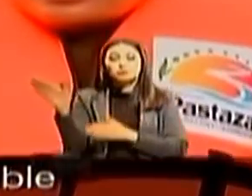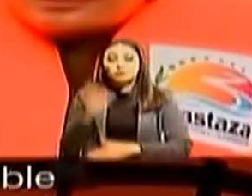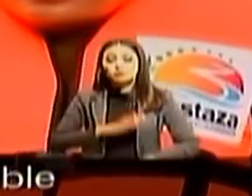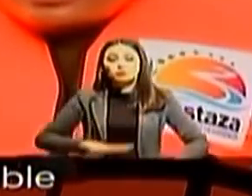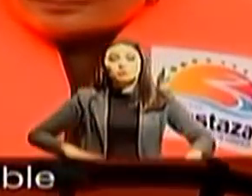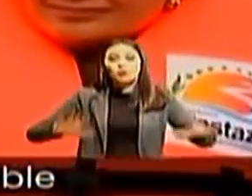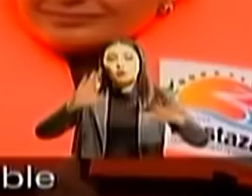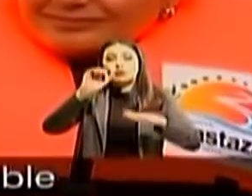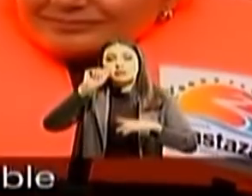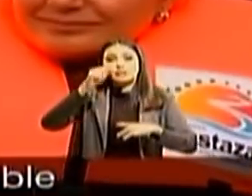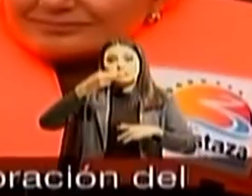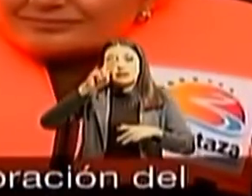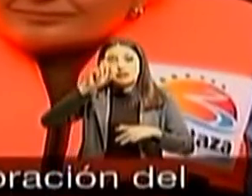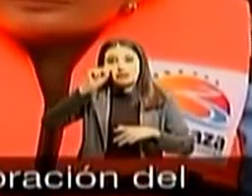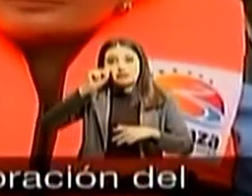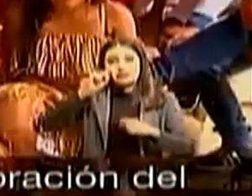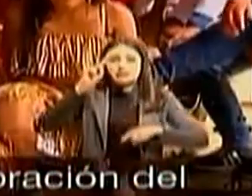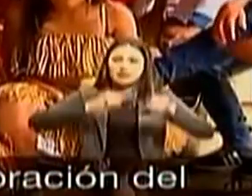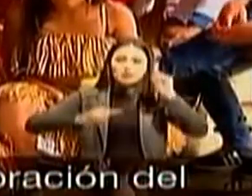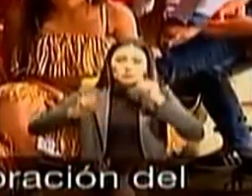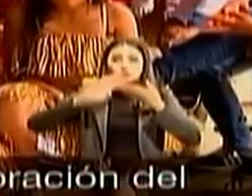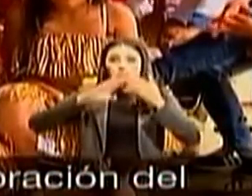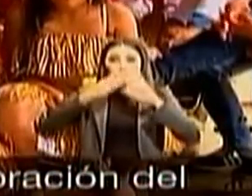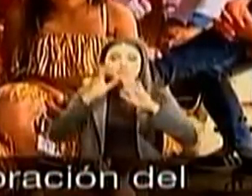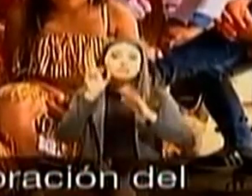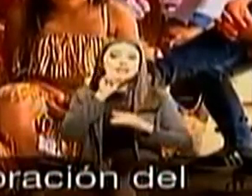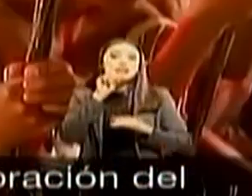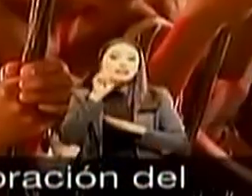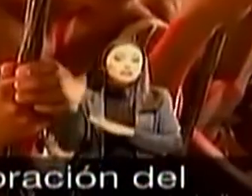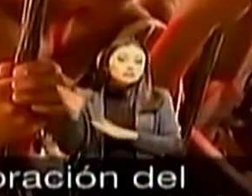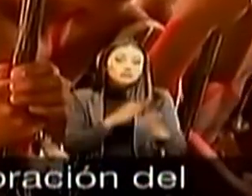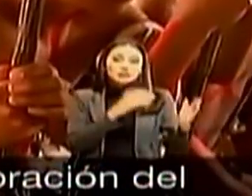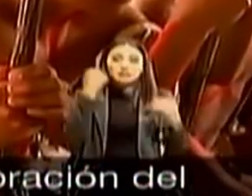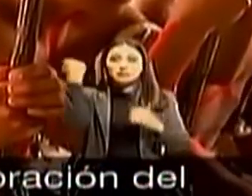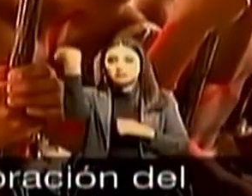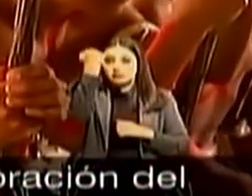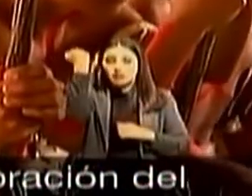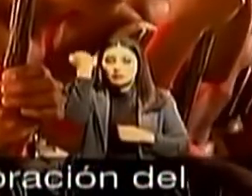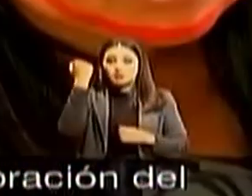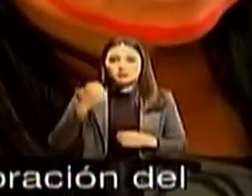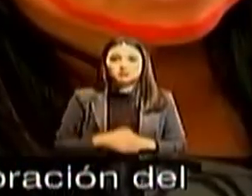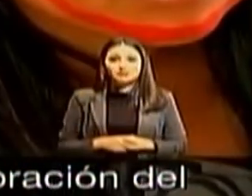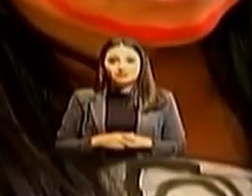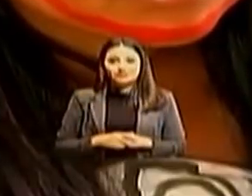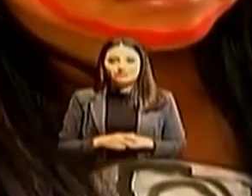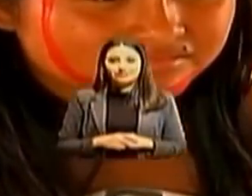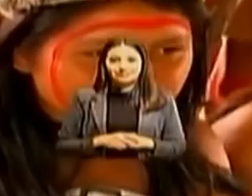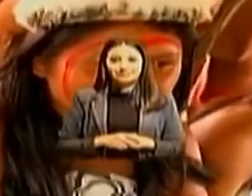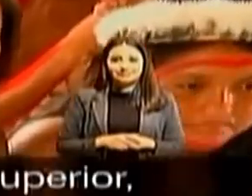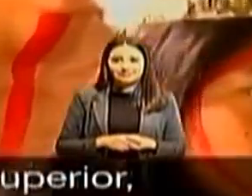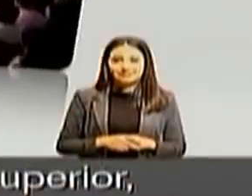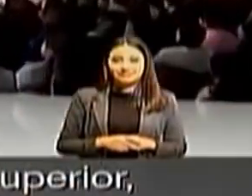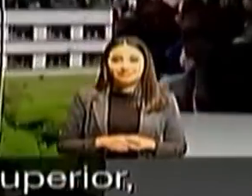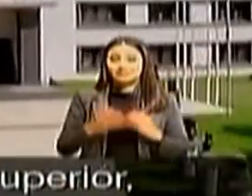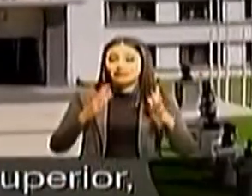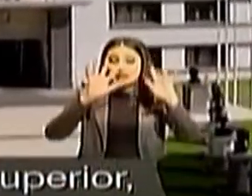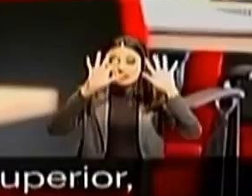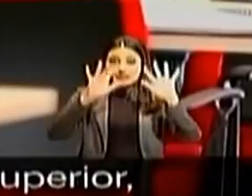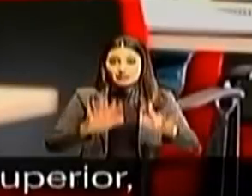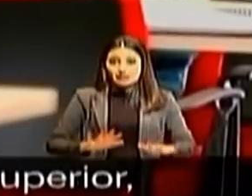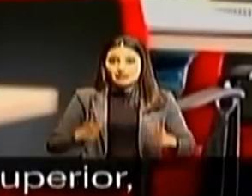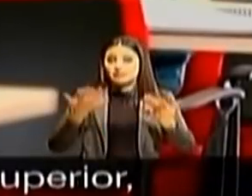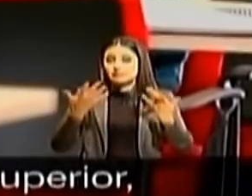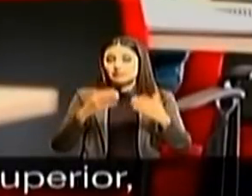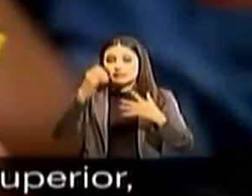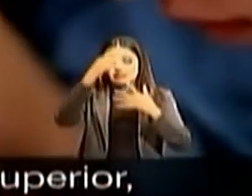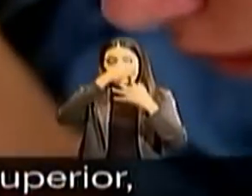territorio intangible Tagaeri Taromenane. Esto en el marco de la conmemoración del Día de los Derechos de los Pueblos Indígenas. La Secretaría